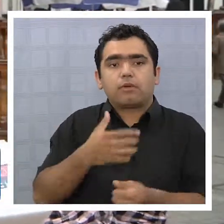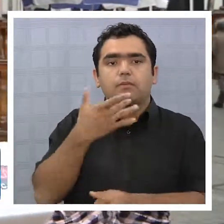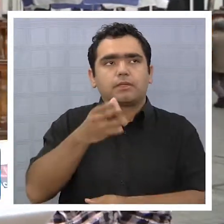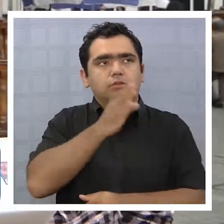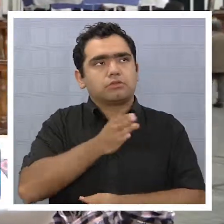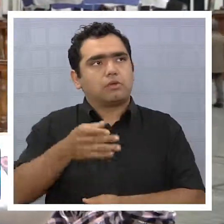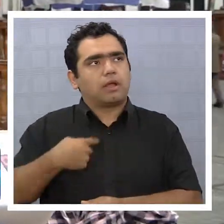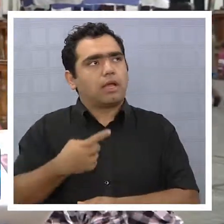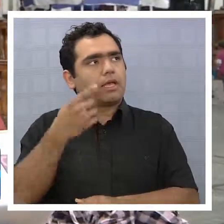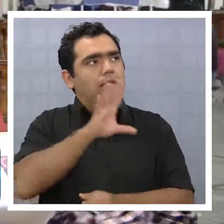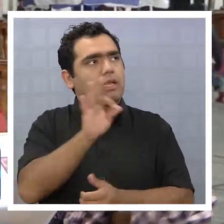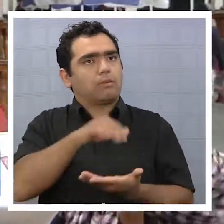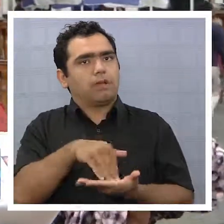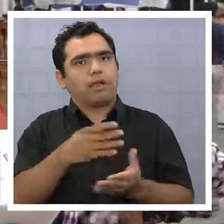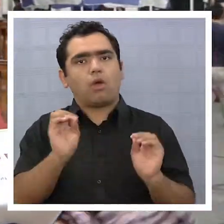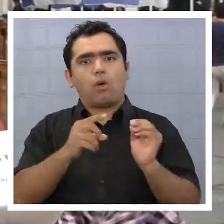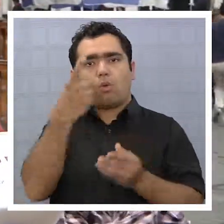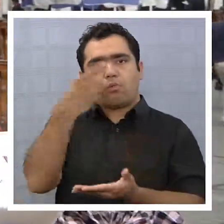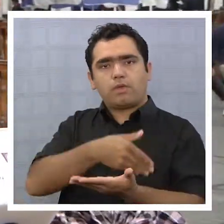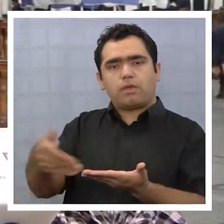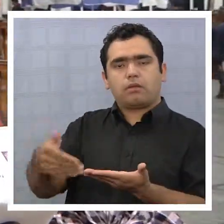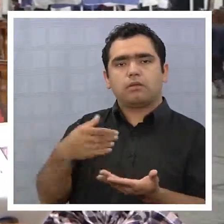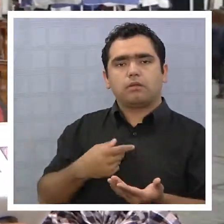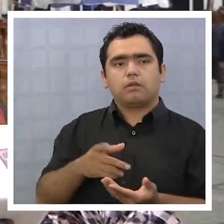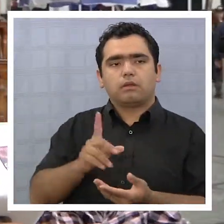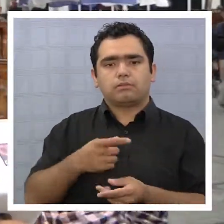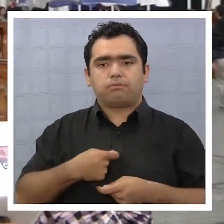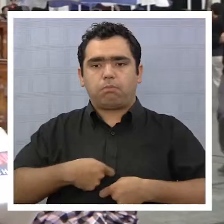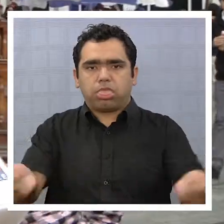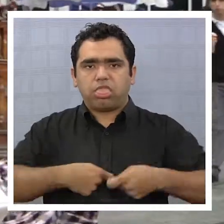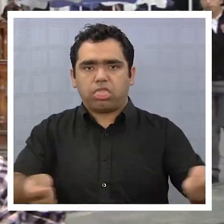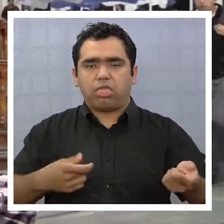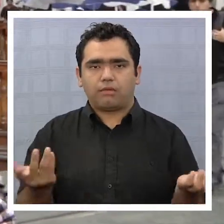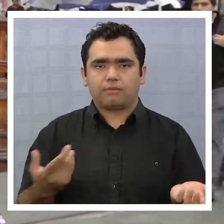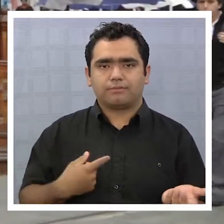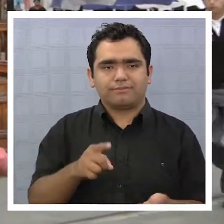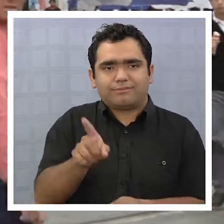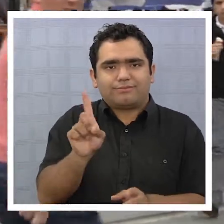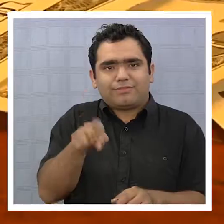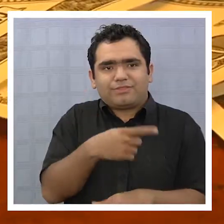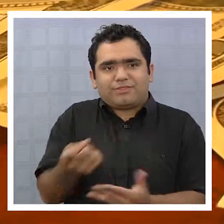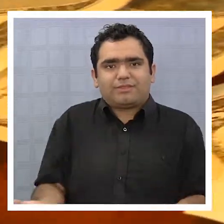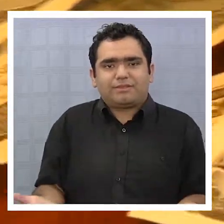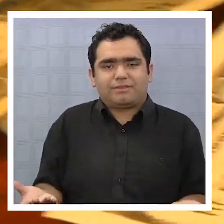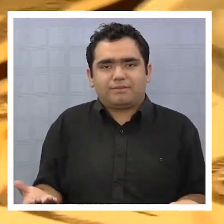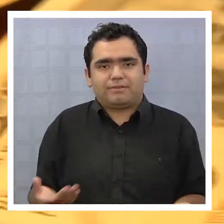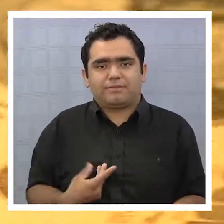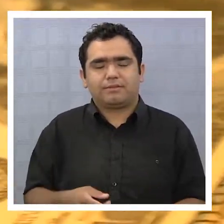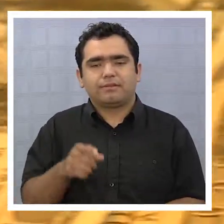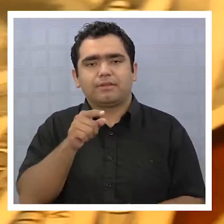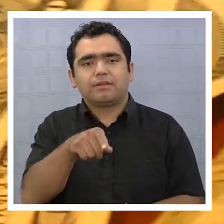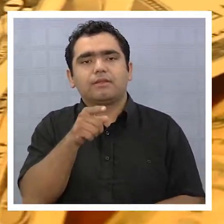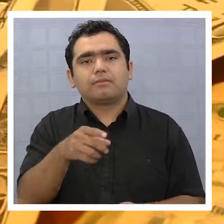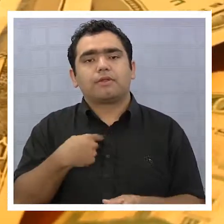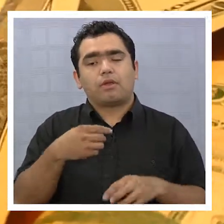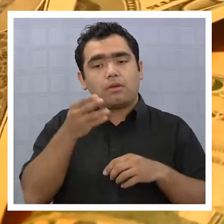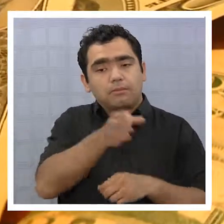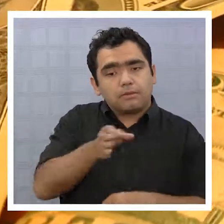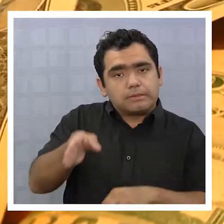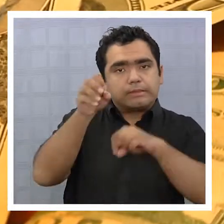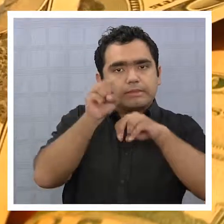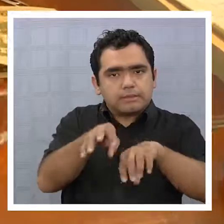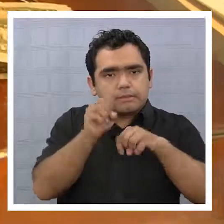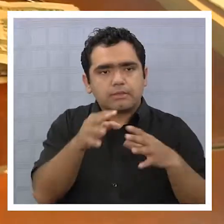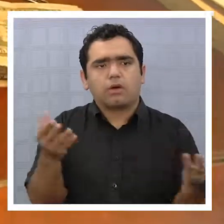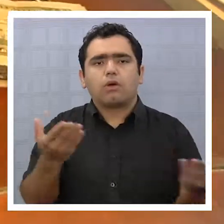500 un millón no lo voy a gastar bien la plata pero enseñándole a la gente a